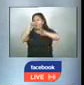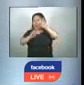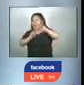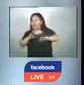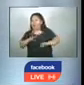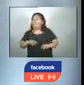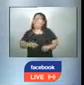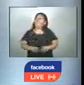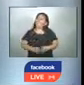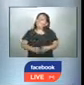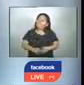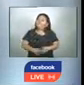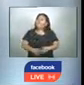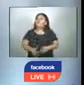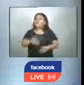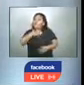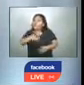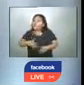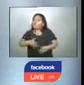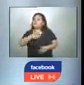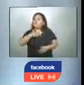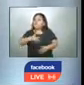muy duro.